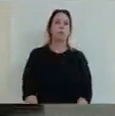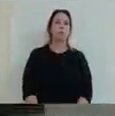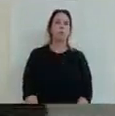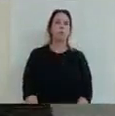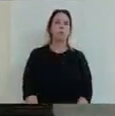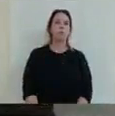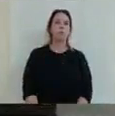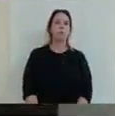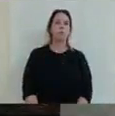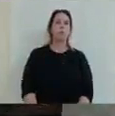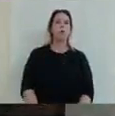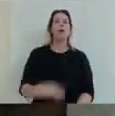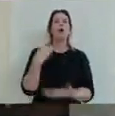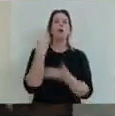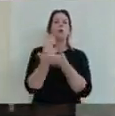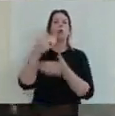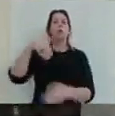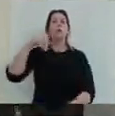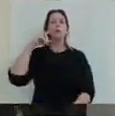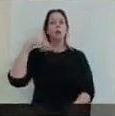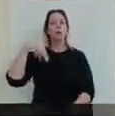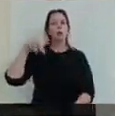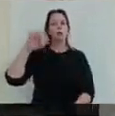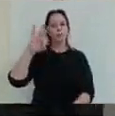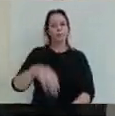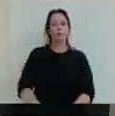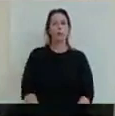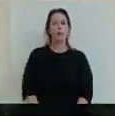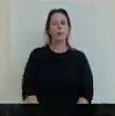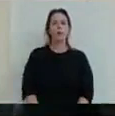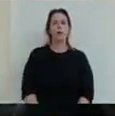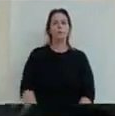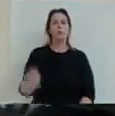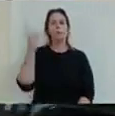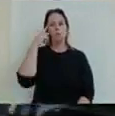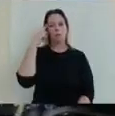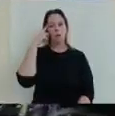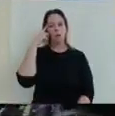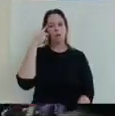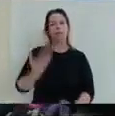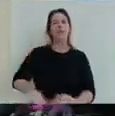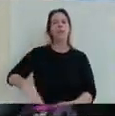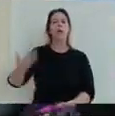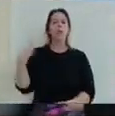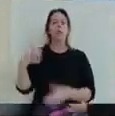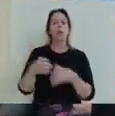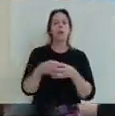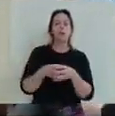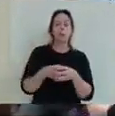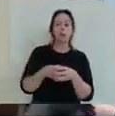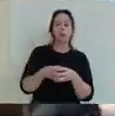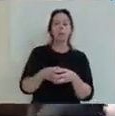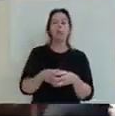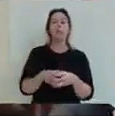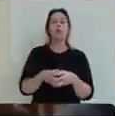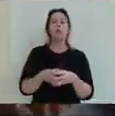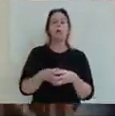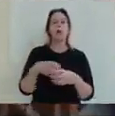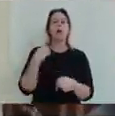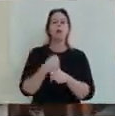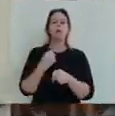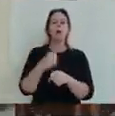Considerando que el cuerpo legislativo hizo una labor parlamentaria previa a la sesión y teniendo en cuenta que acá hay